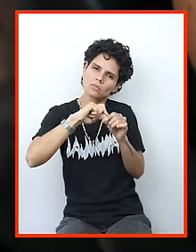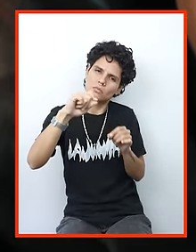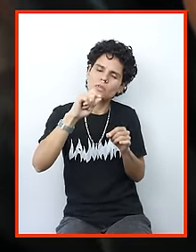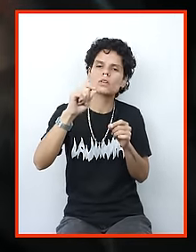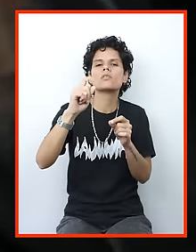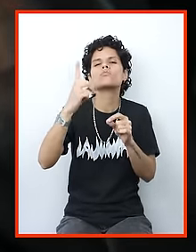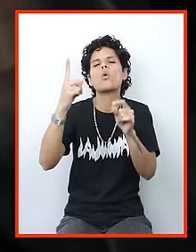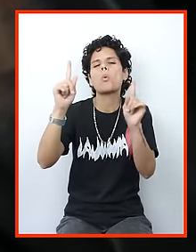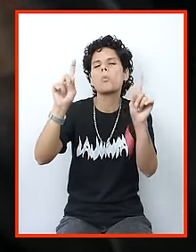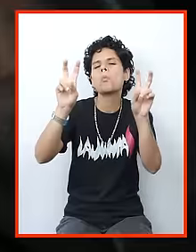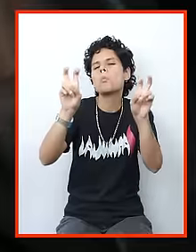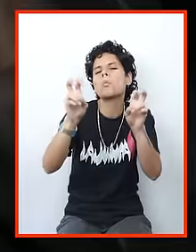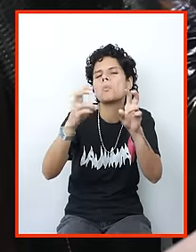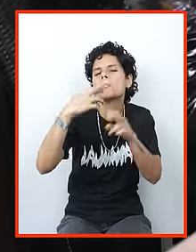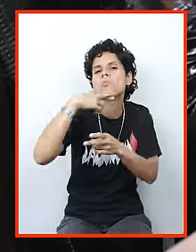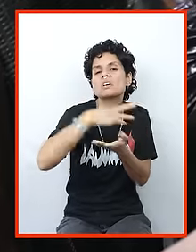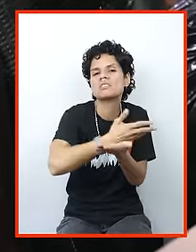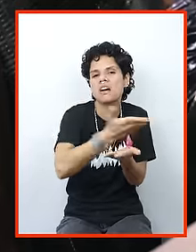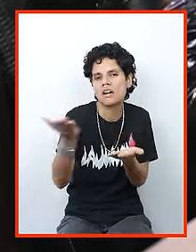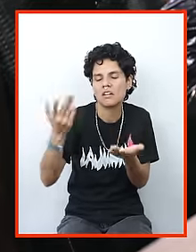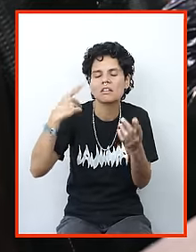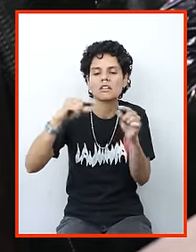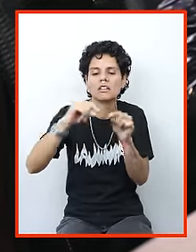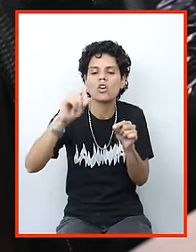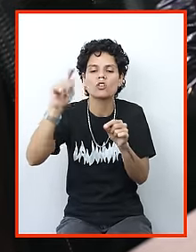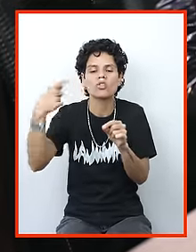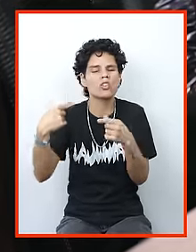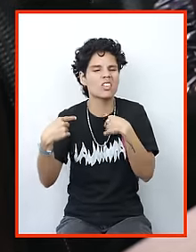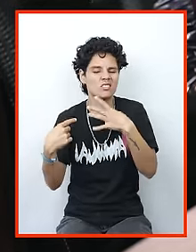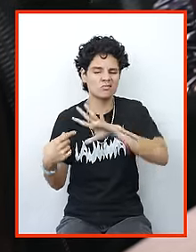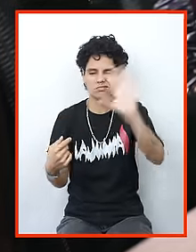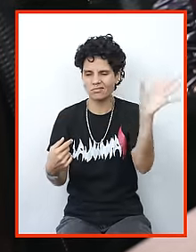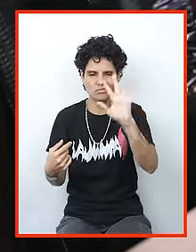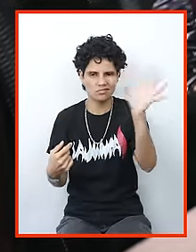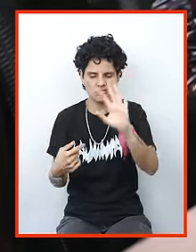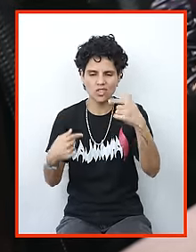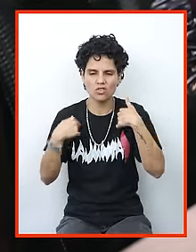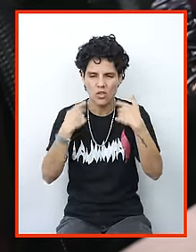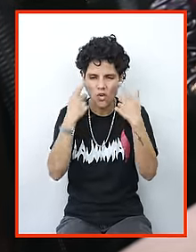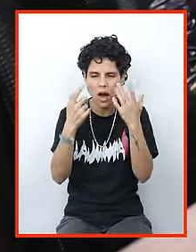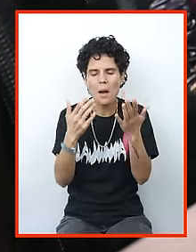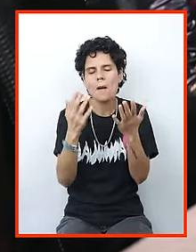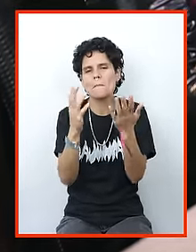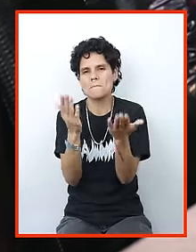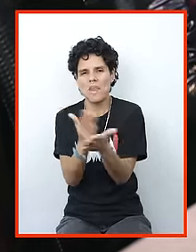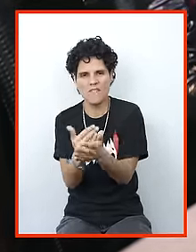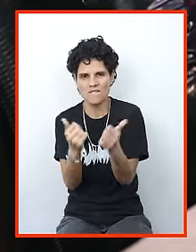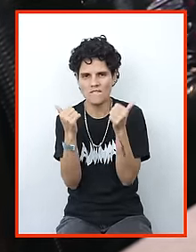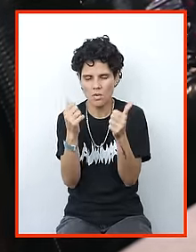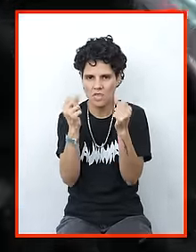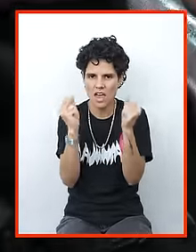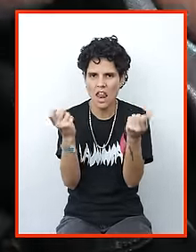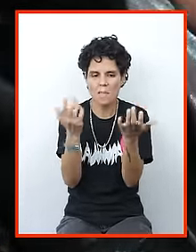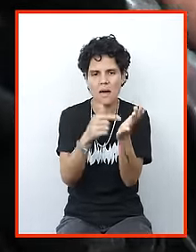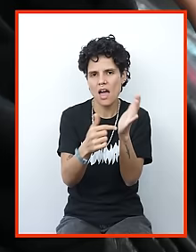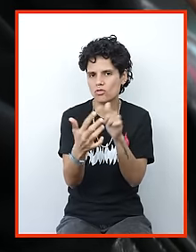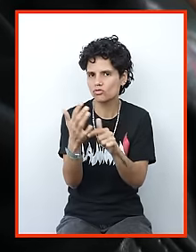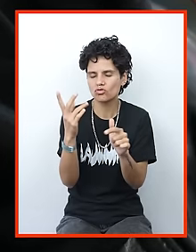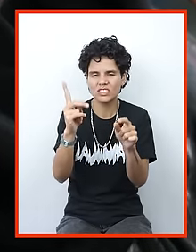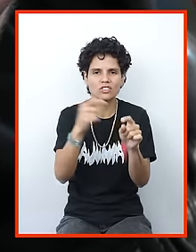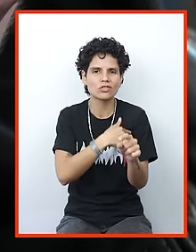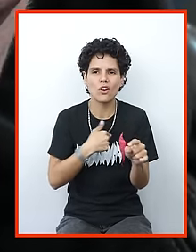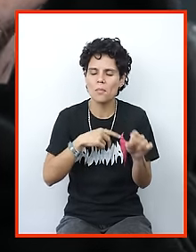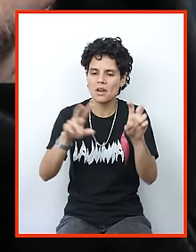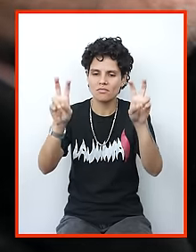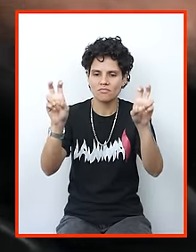mi nombre, un mensaje y el nombre del álbum. Y ahora como que quería, en vez de escribir algo, me lo tatué y dije, ya voy a planificarlo para que la portada sea así, como mostrarlo